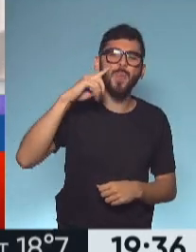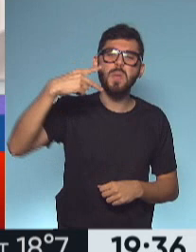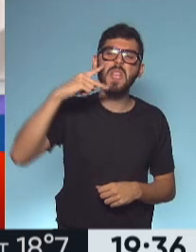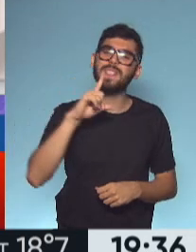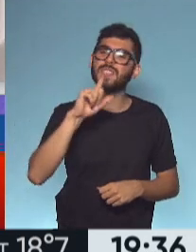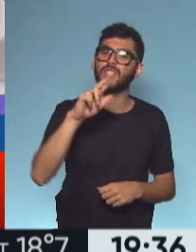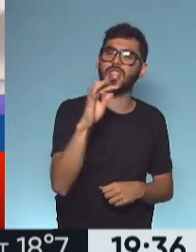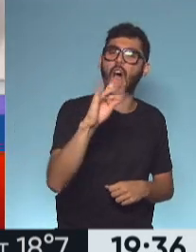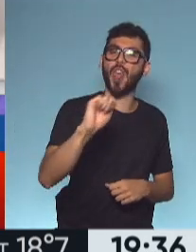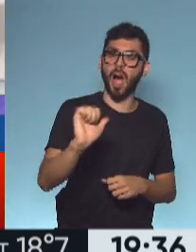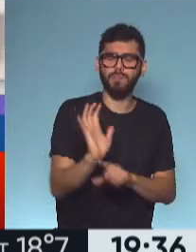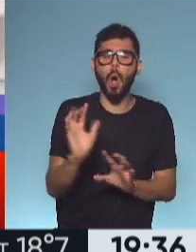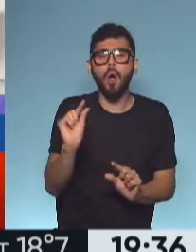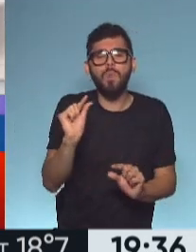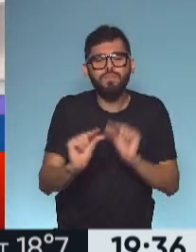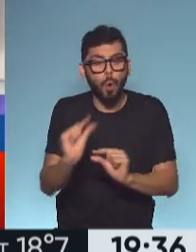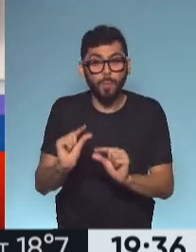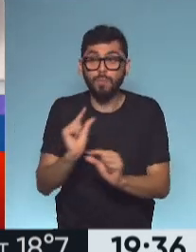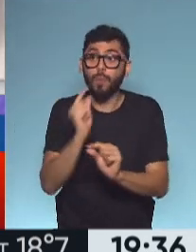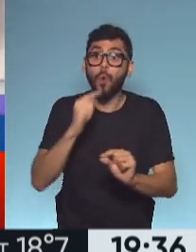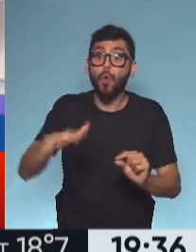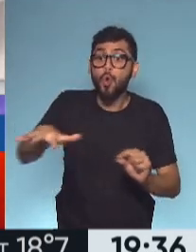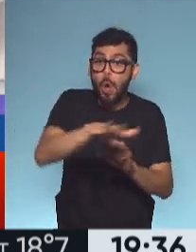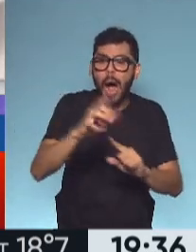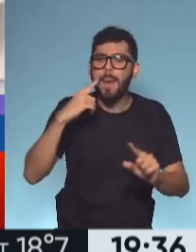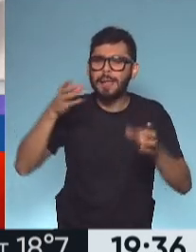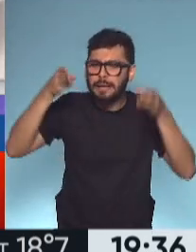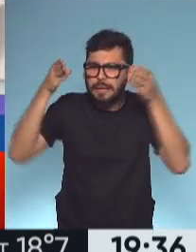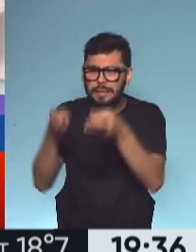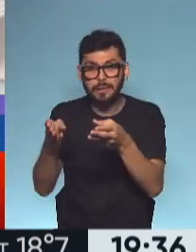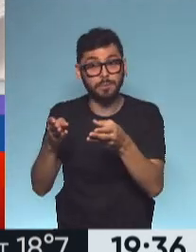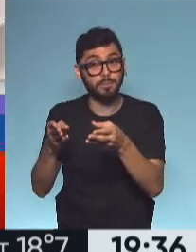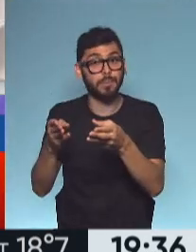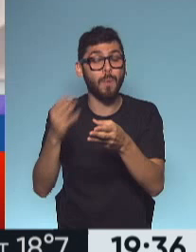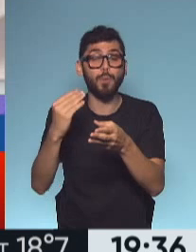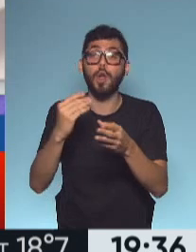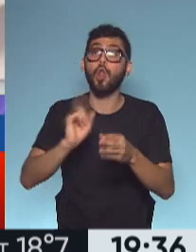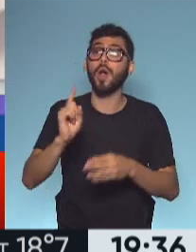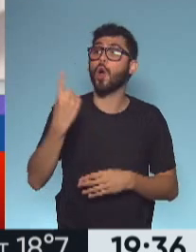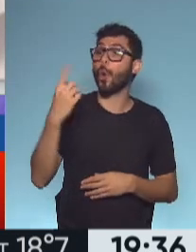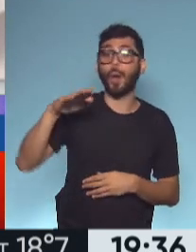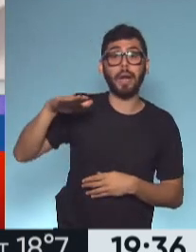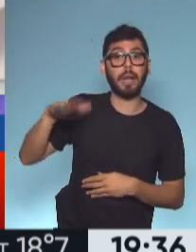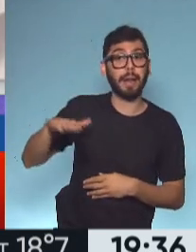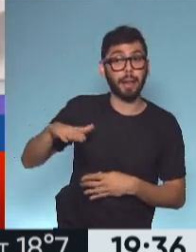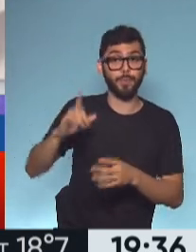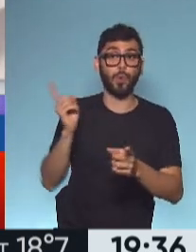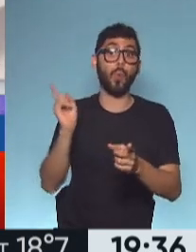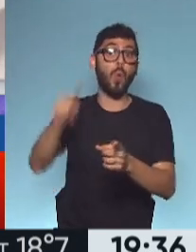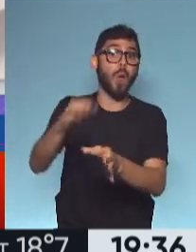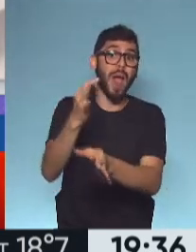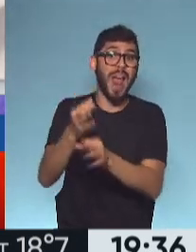el territorio argentino, dónde poner el foco, porque ningún niño, ninguna niña ha regresado a la escuela con